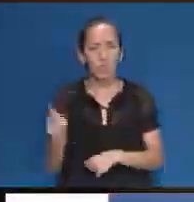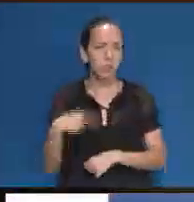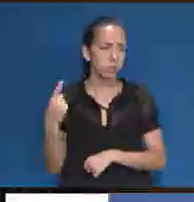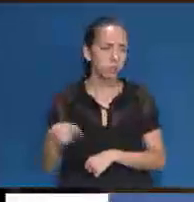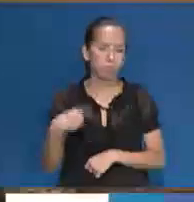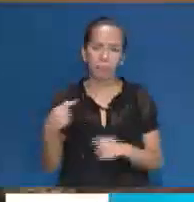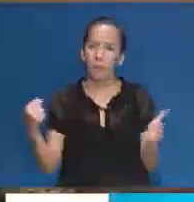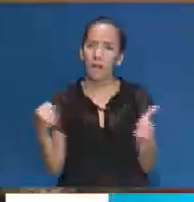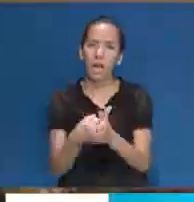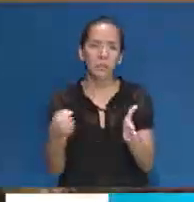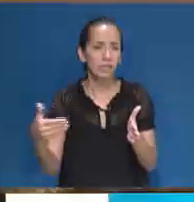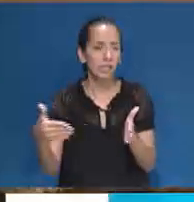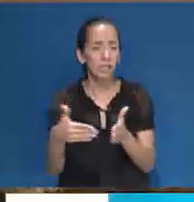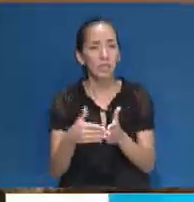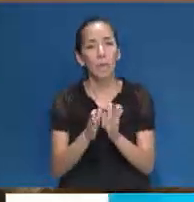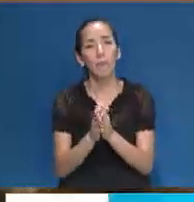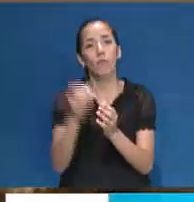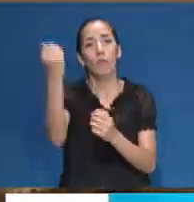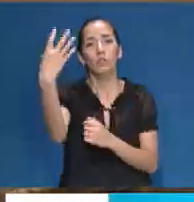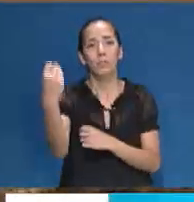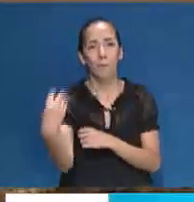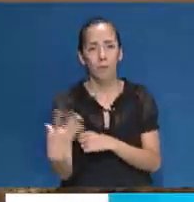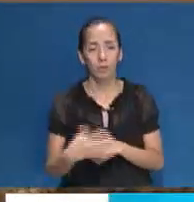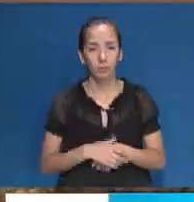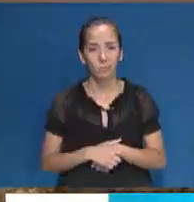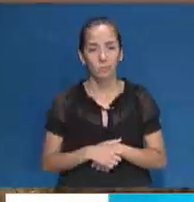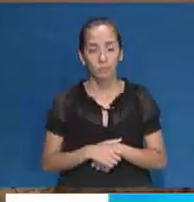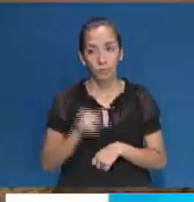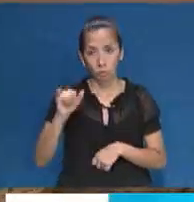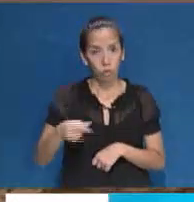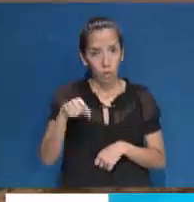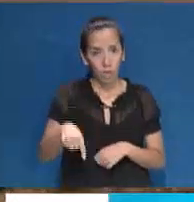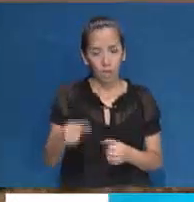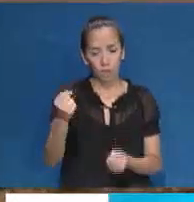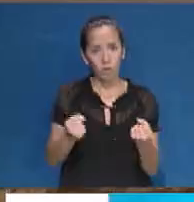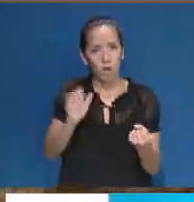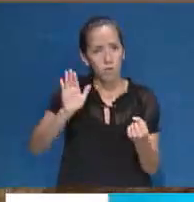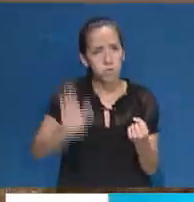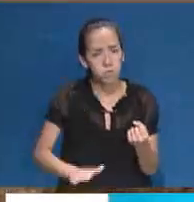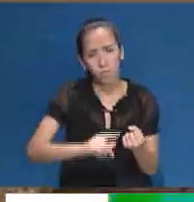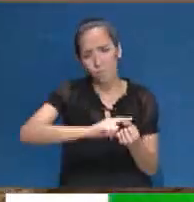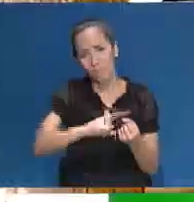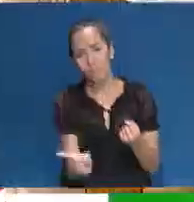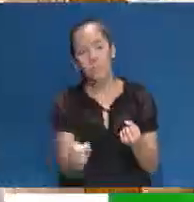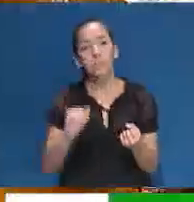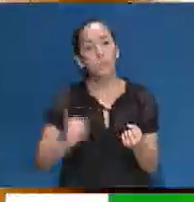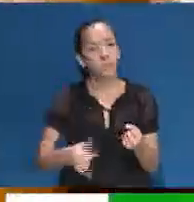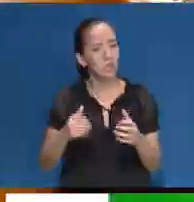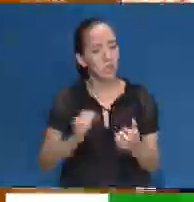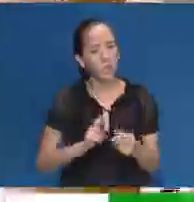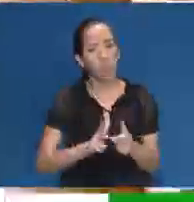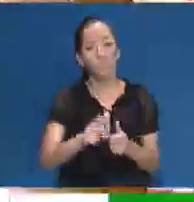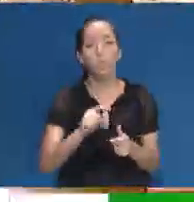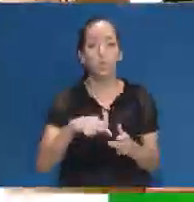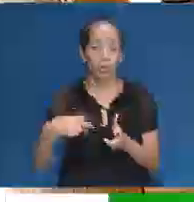Félix Suárez y piden un semáforo. Se manejan velocidades importantes acá, que vienen muy rápido, el que viene también por Pedro Molina, así como